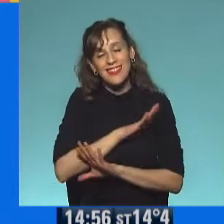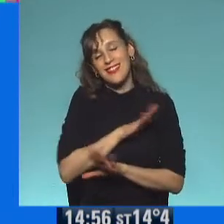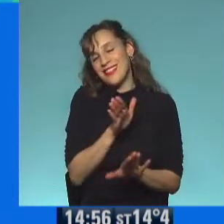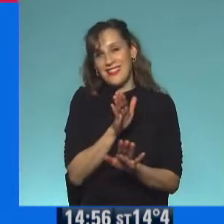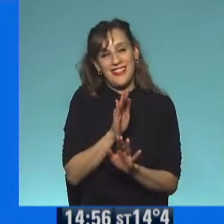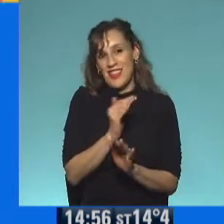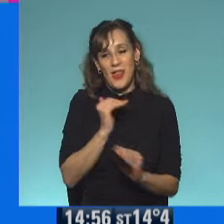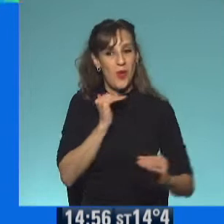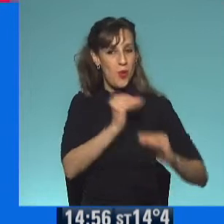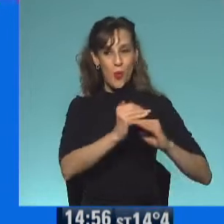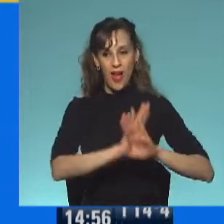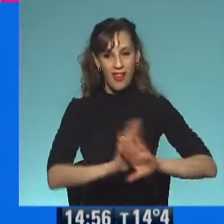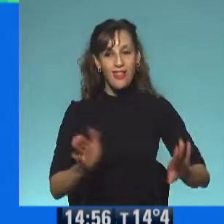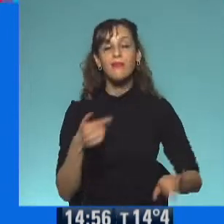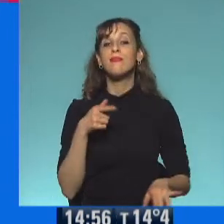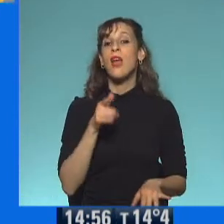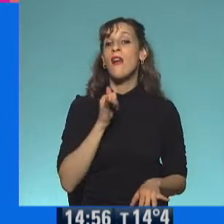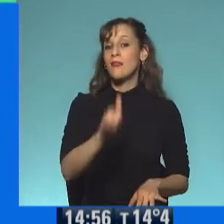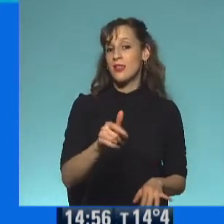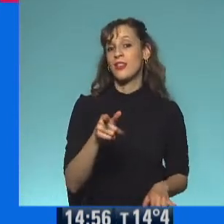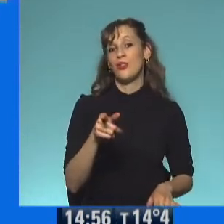aclaramos a todas las situaciones